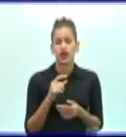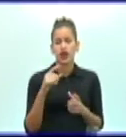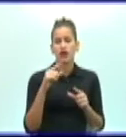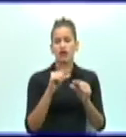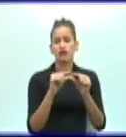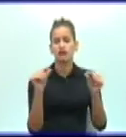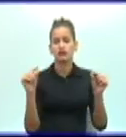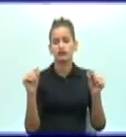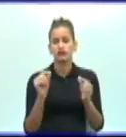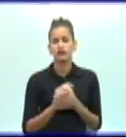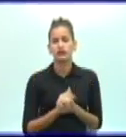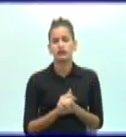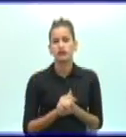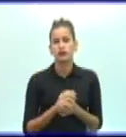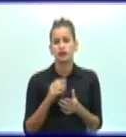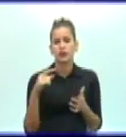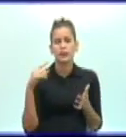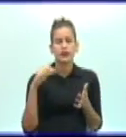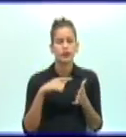O son rectas fijas,